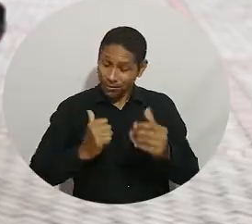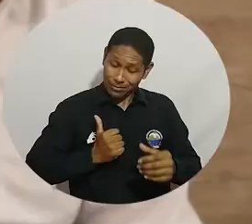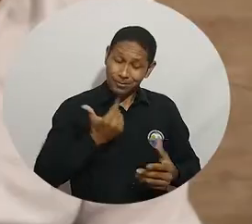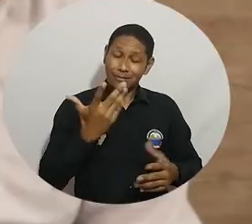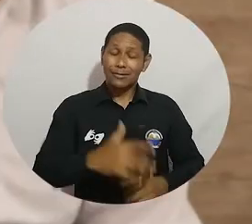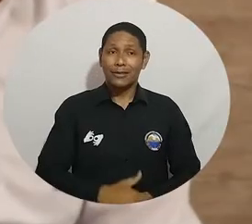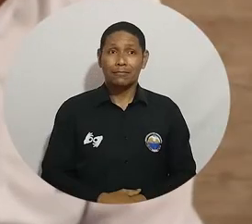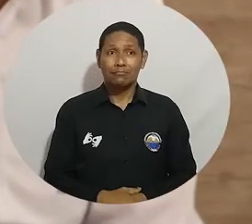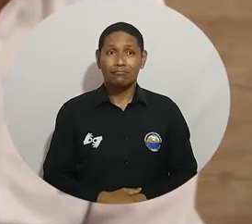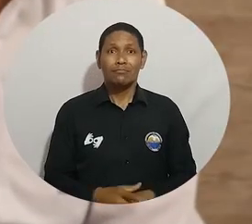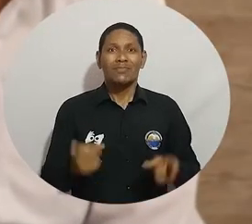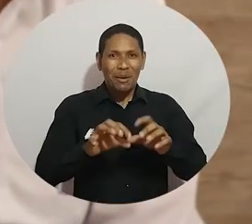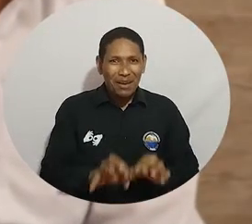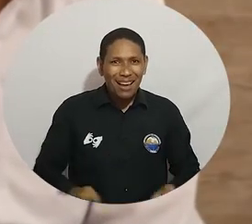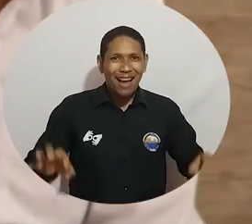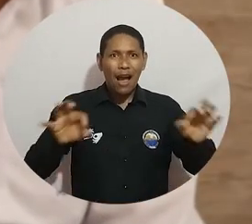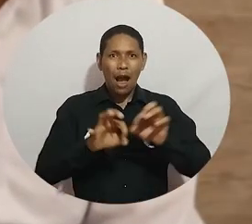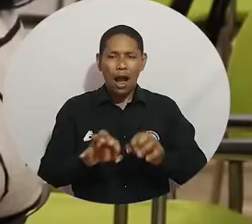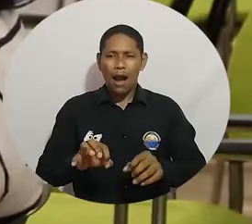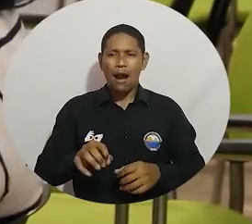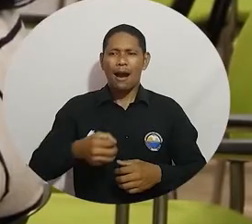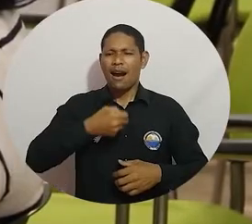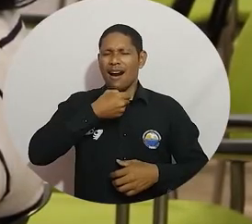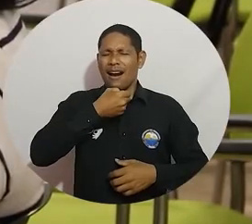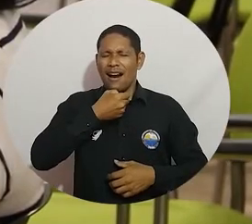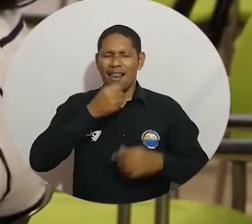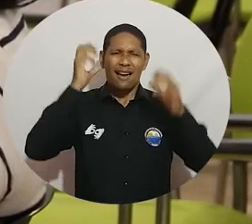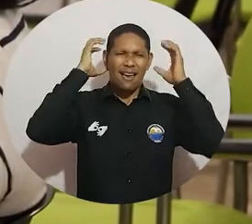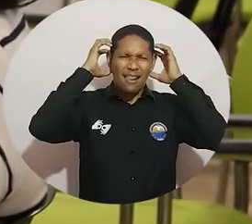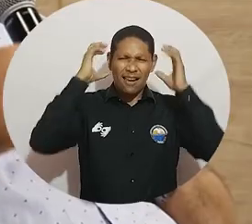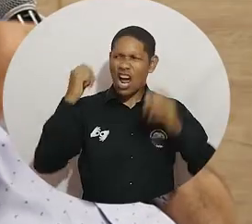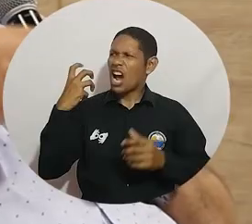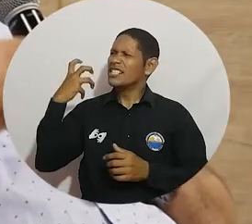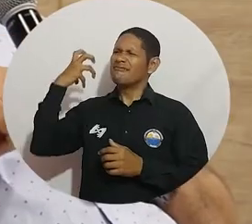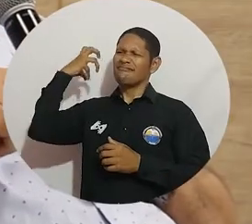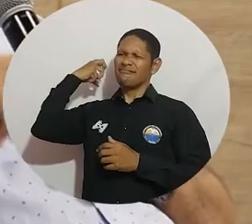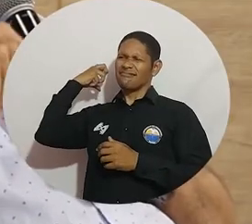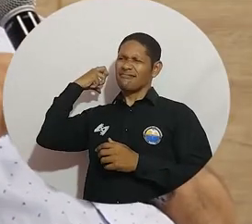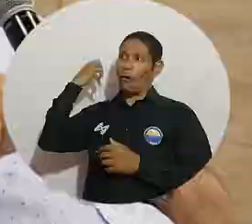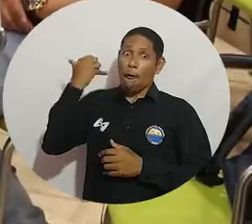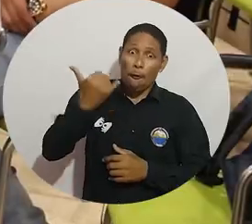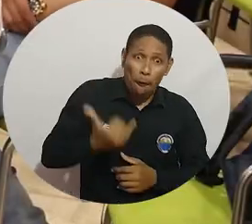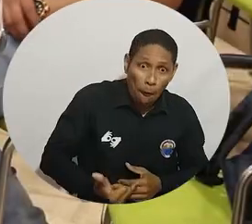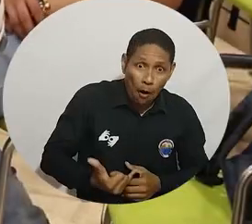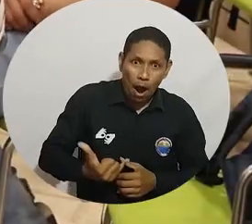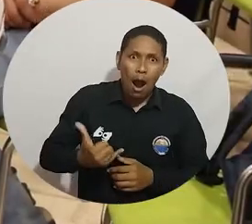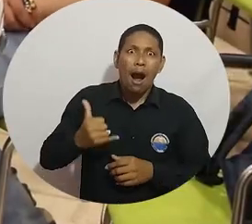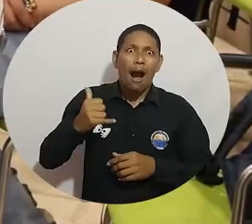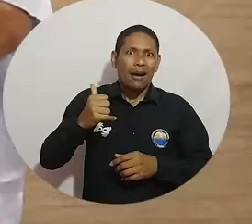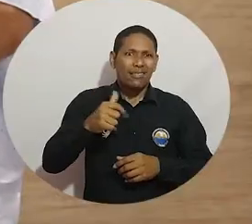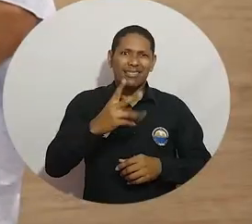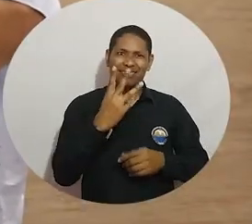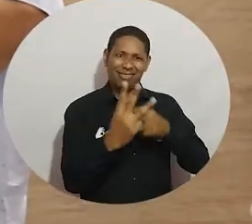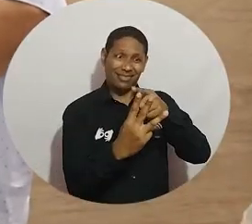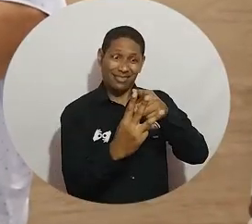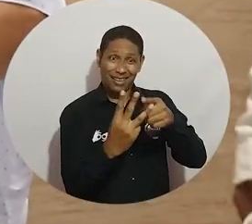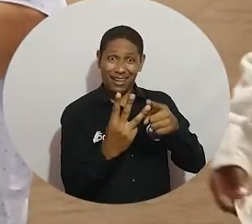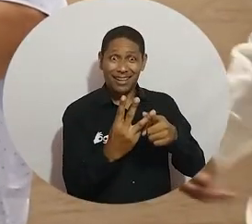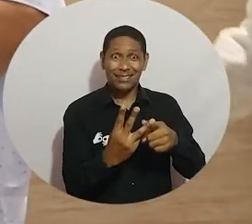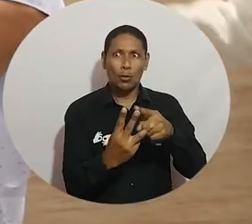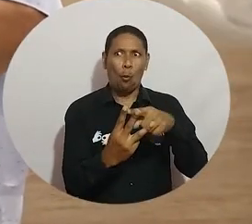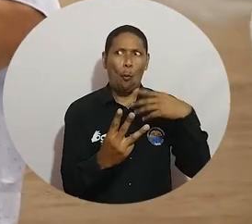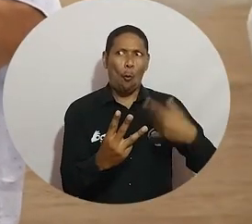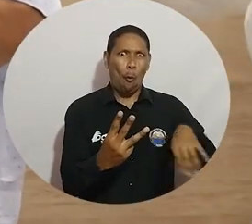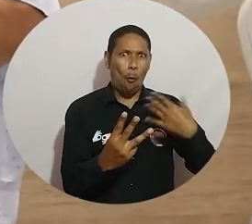deporte. También se cumplió el panel Radio Ayer y Hoy, en el que se hizo un reconocimiento a la trayectoria profesional